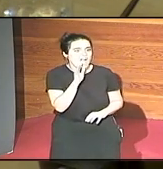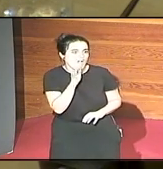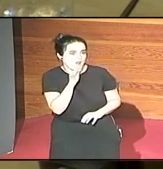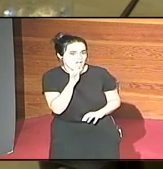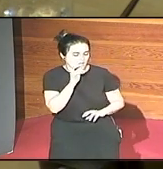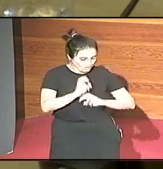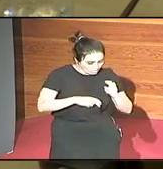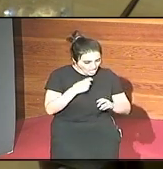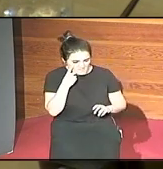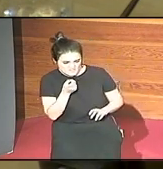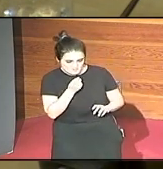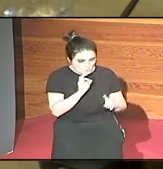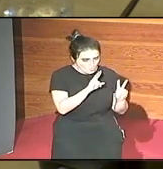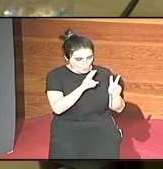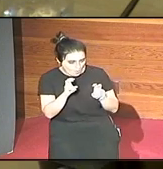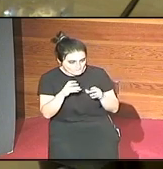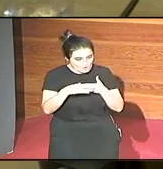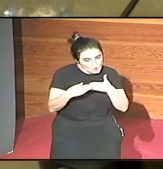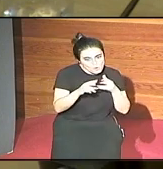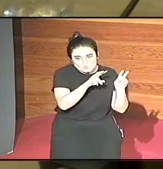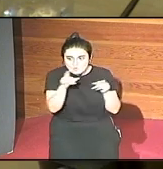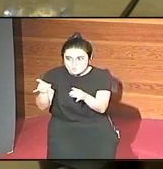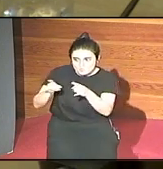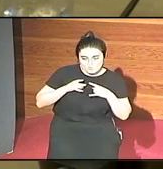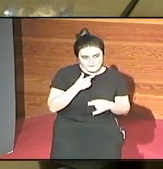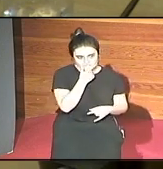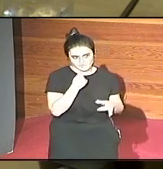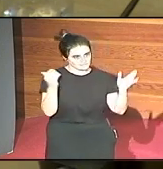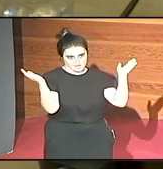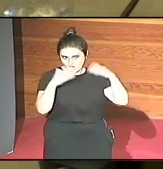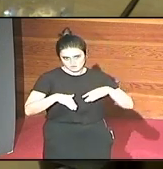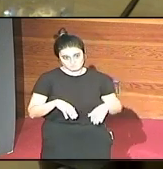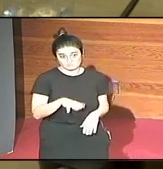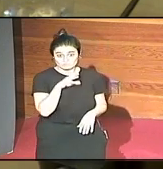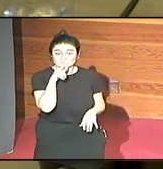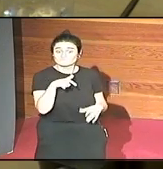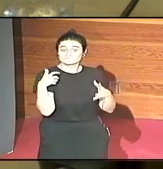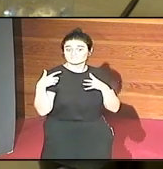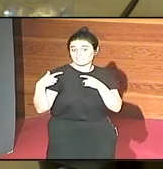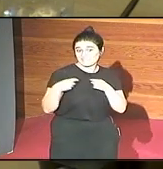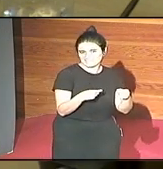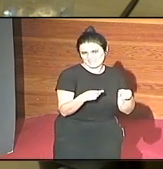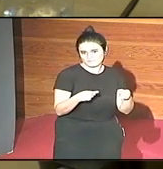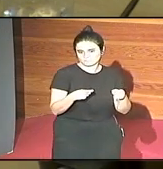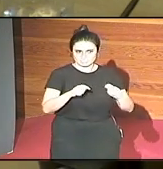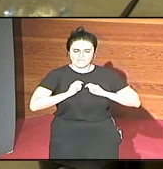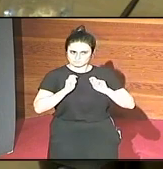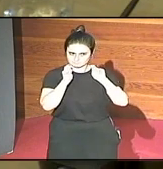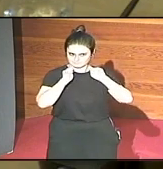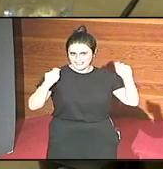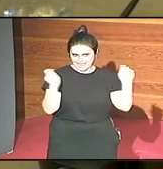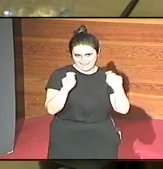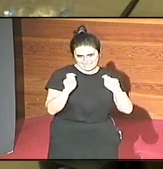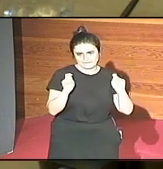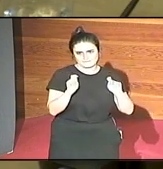reciclarse buscando a otros clientes. Y esta guerra ha sido una grandísima señal de alarma para